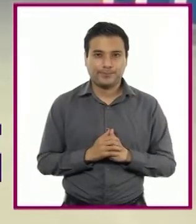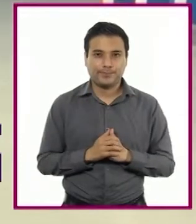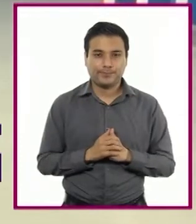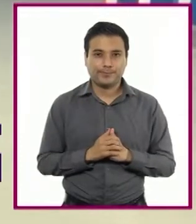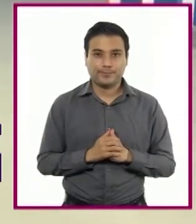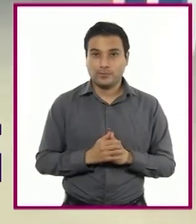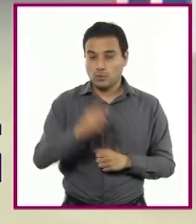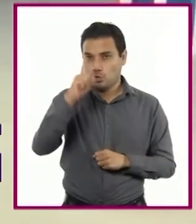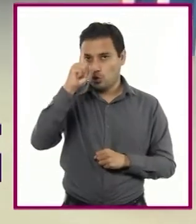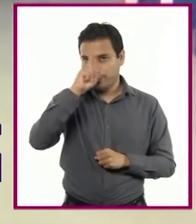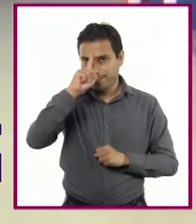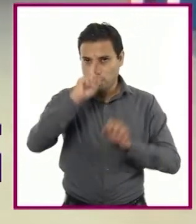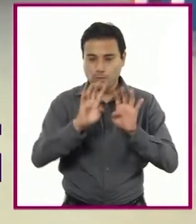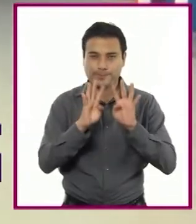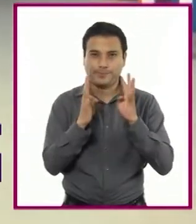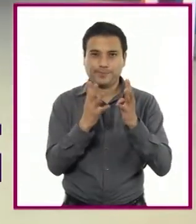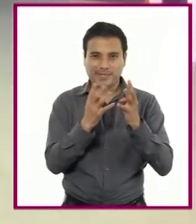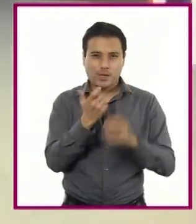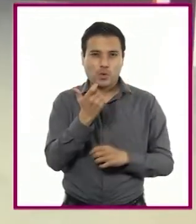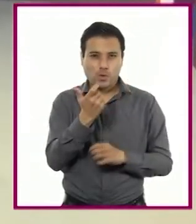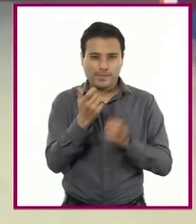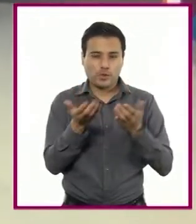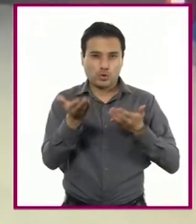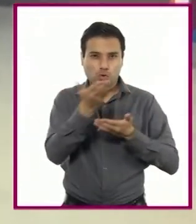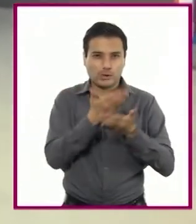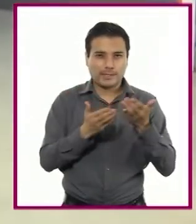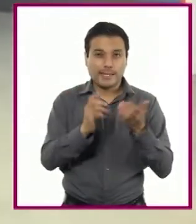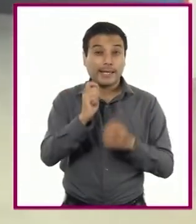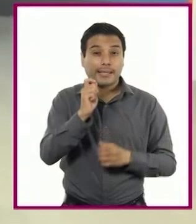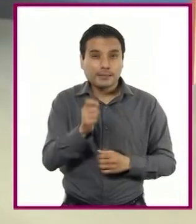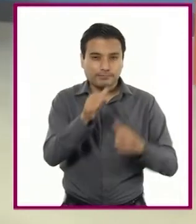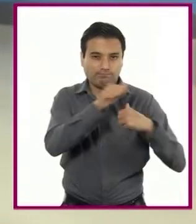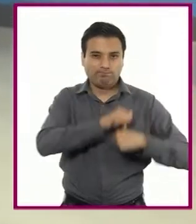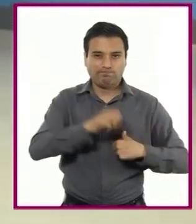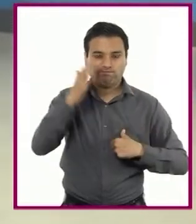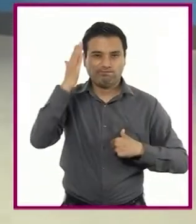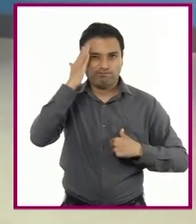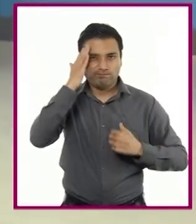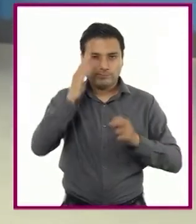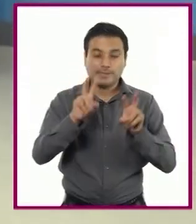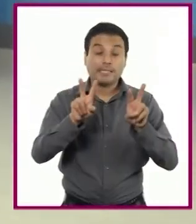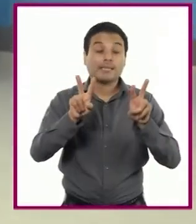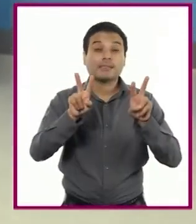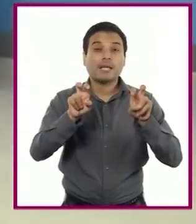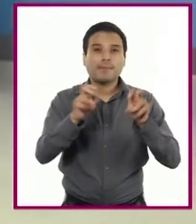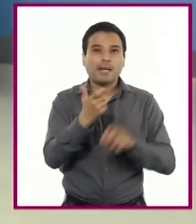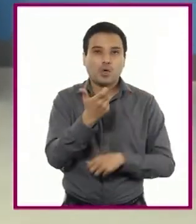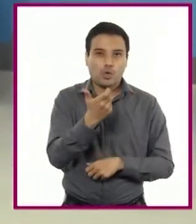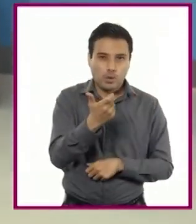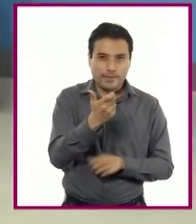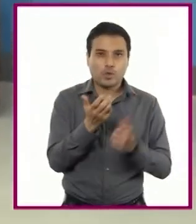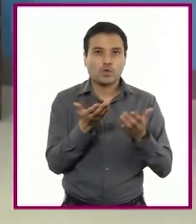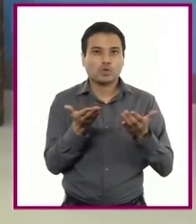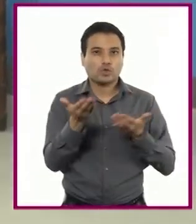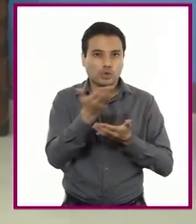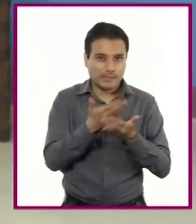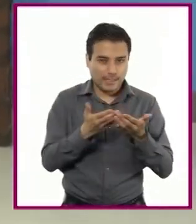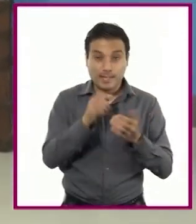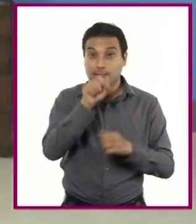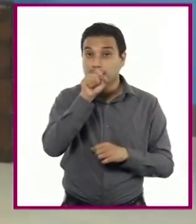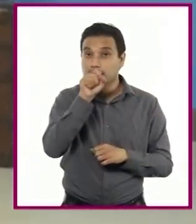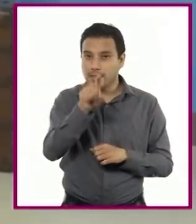El Consejo Económico y Social es el encargado de tratar los asuntos económicos, sociales